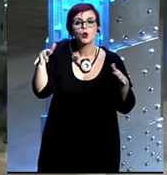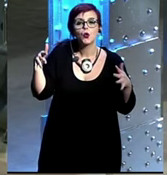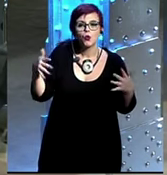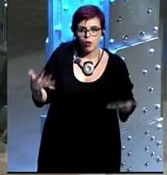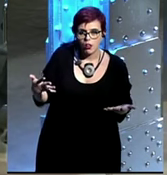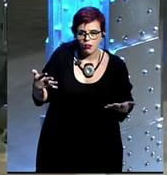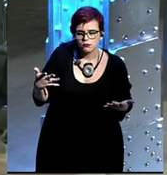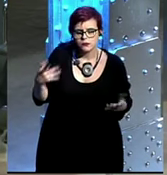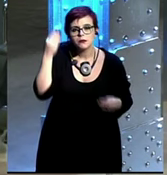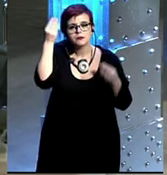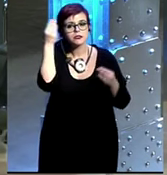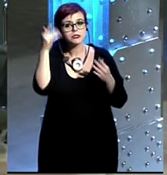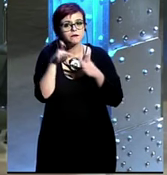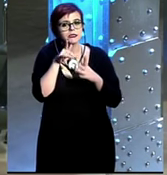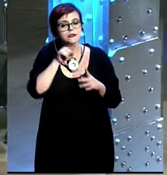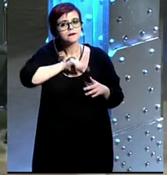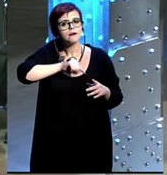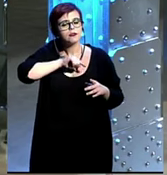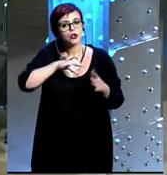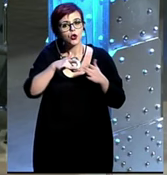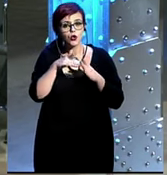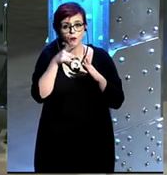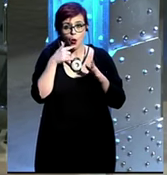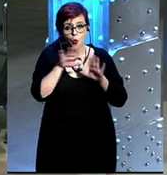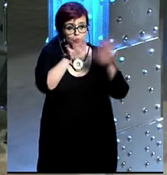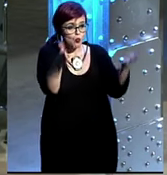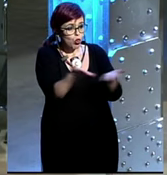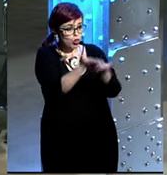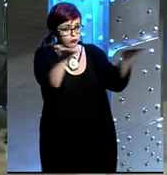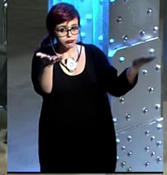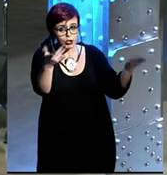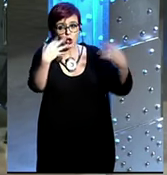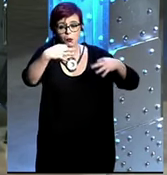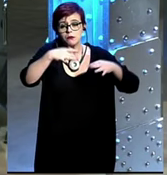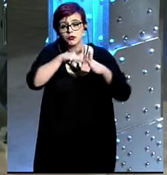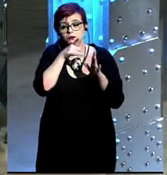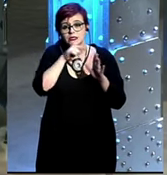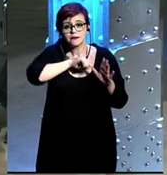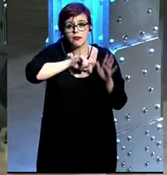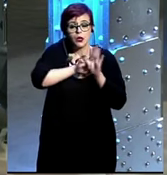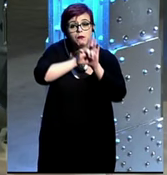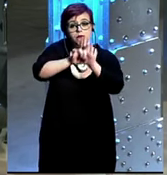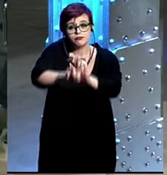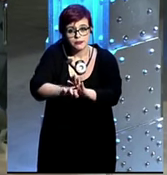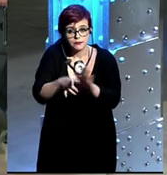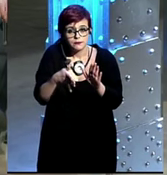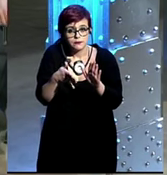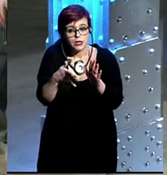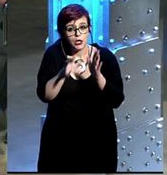Y plantea ser marginal en un mundo corriente, es decir, estar fuera de los